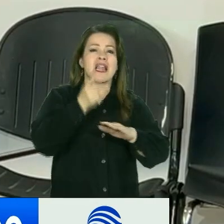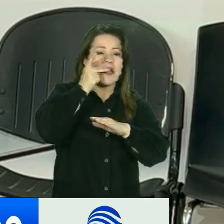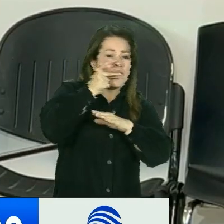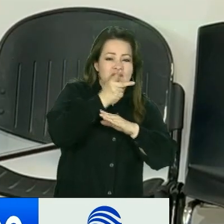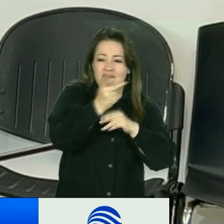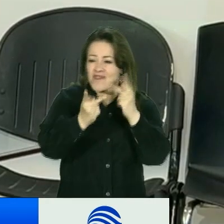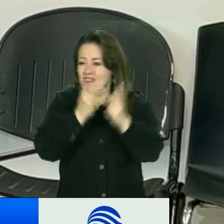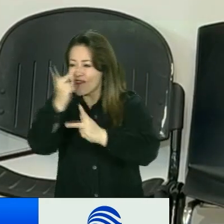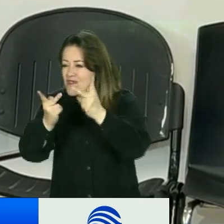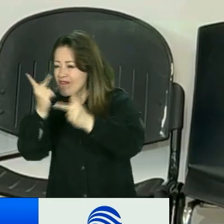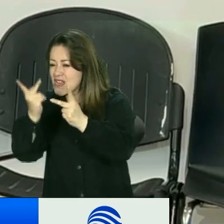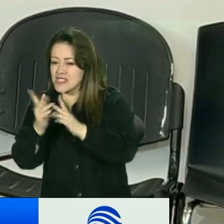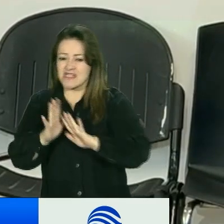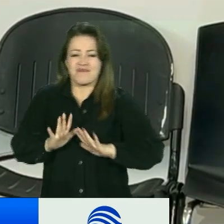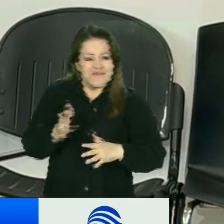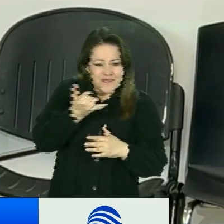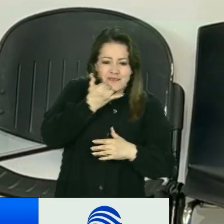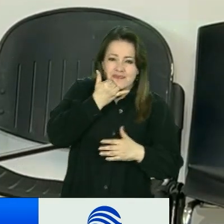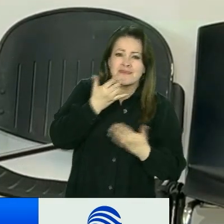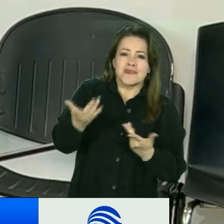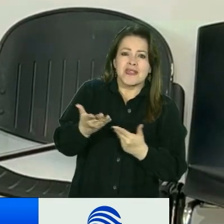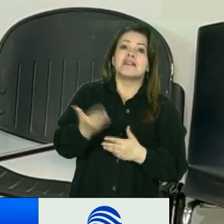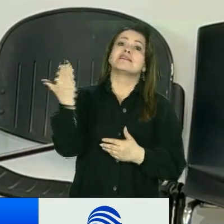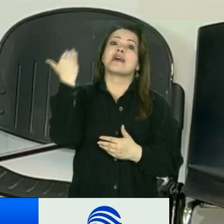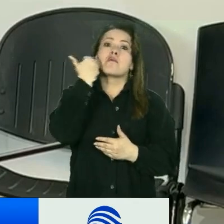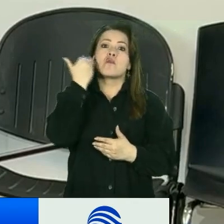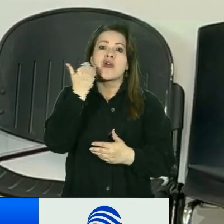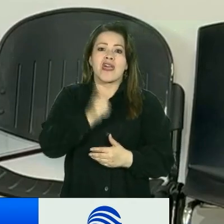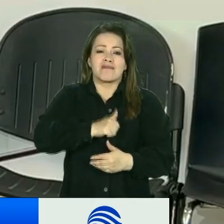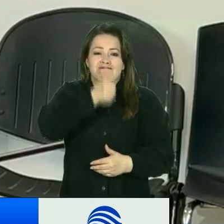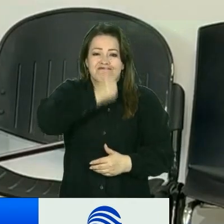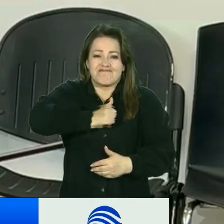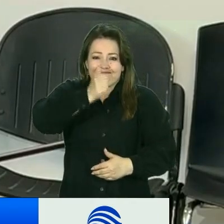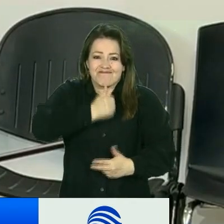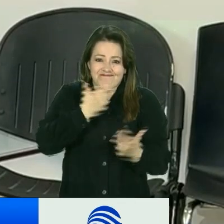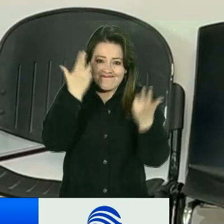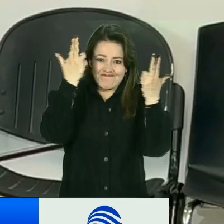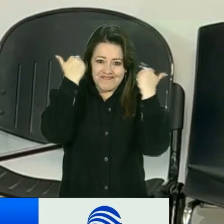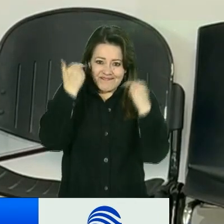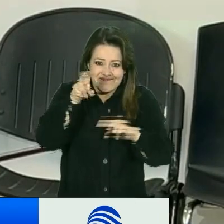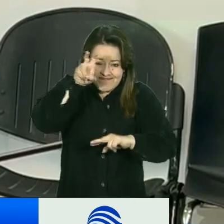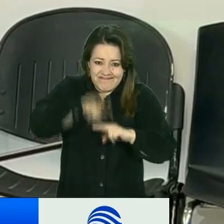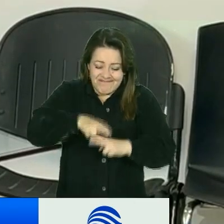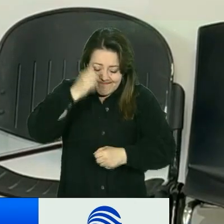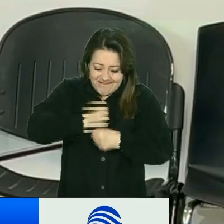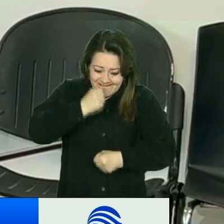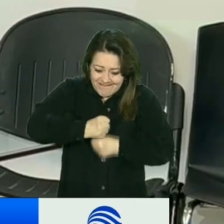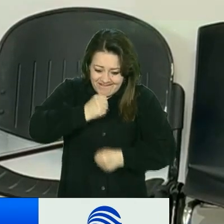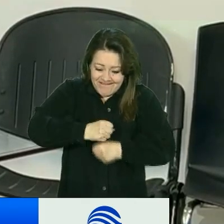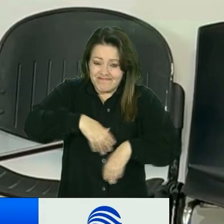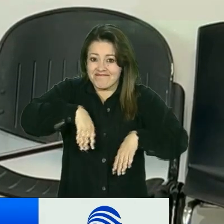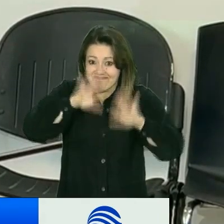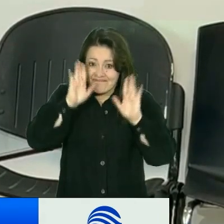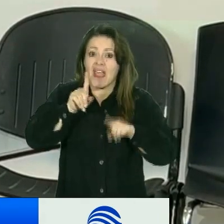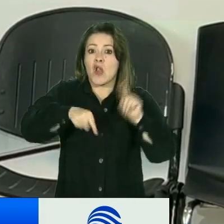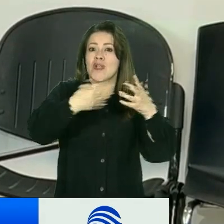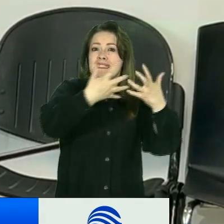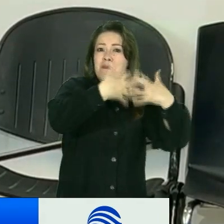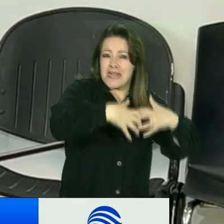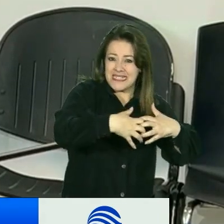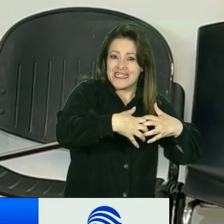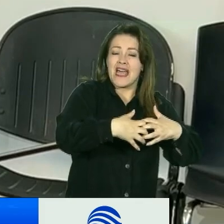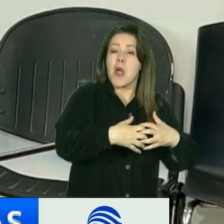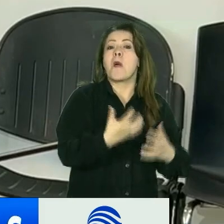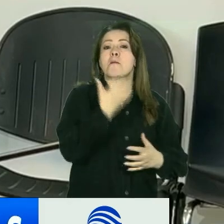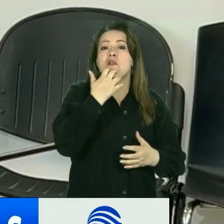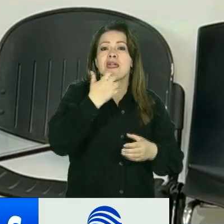las inspectoras que han ido a la parte de las flores, a la parte, digamos, de los atunes, bancams, por ejemplo, se han